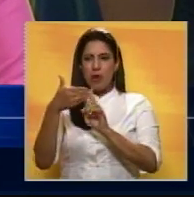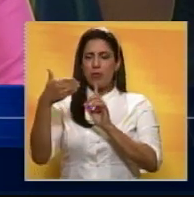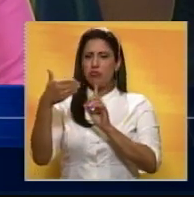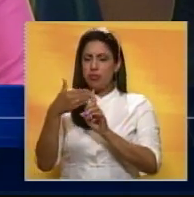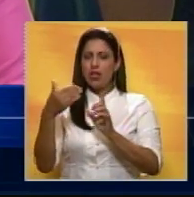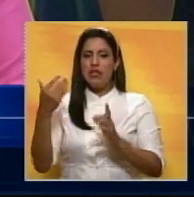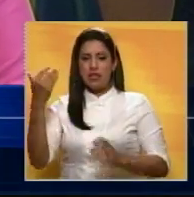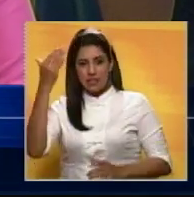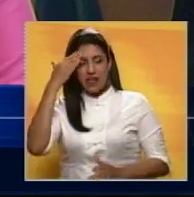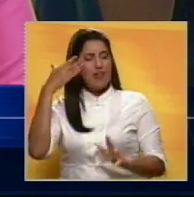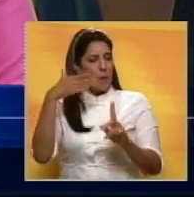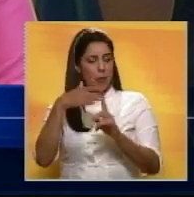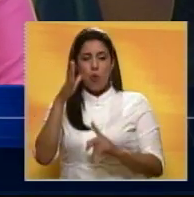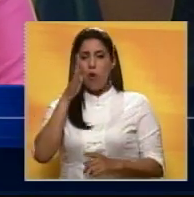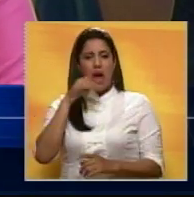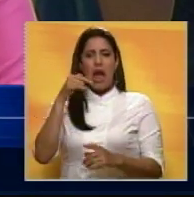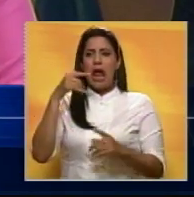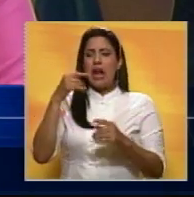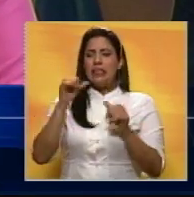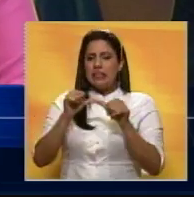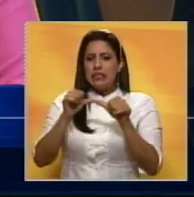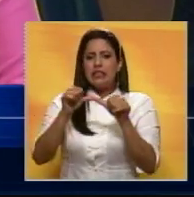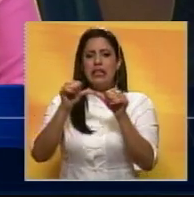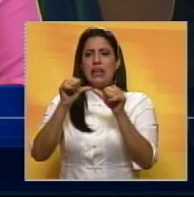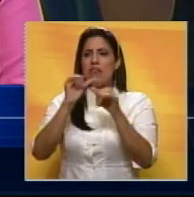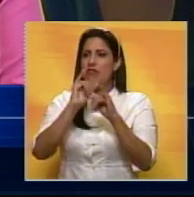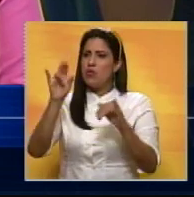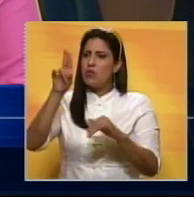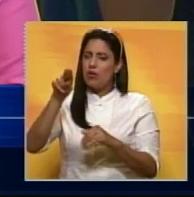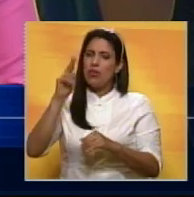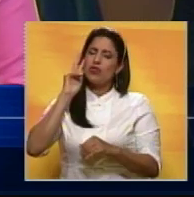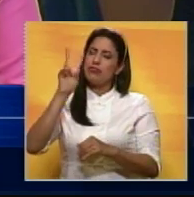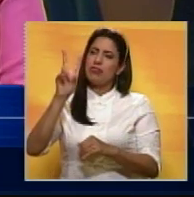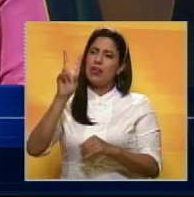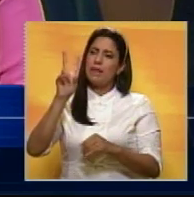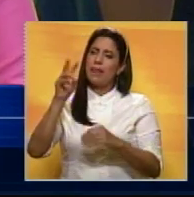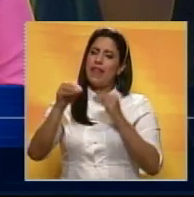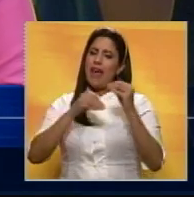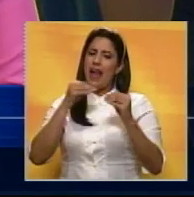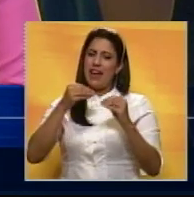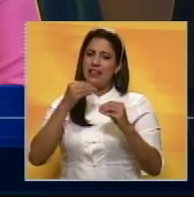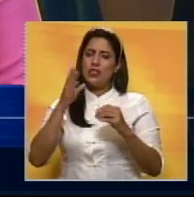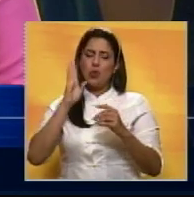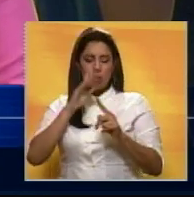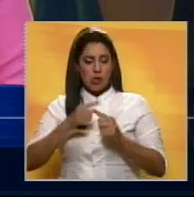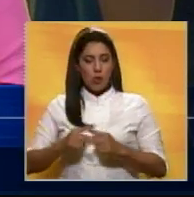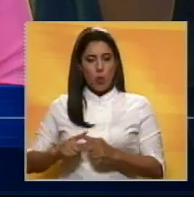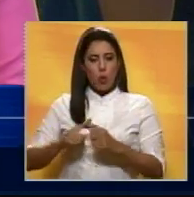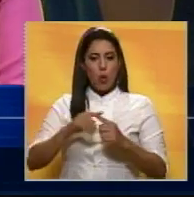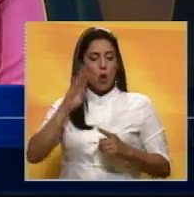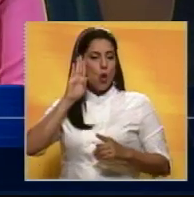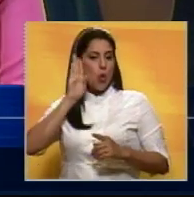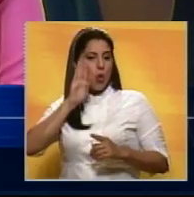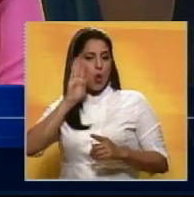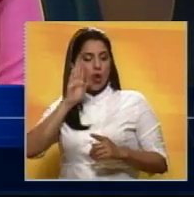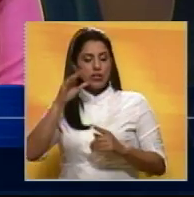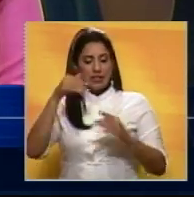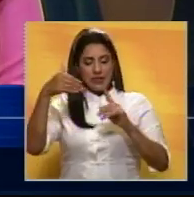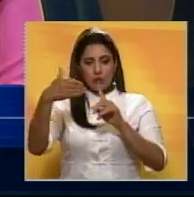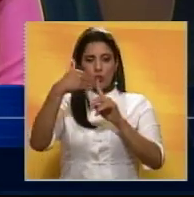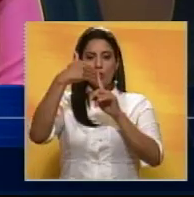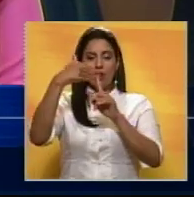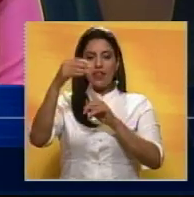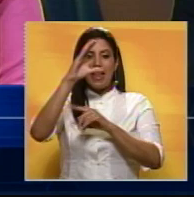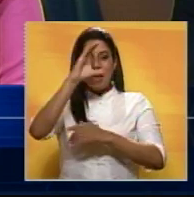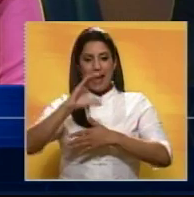sabemos que las amenazas no han cesado. Hemos visto lo que se está tejiendo contra el Caribe, por